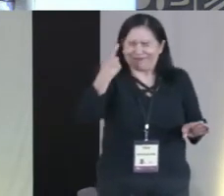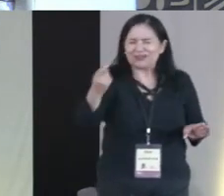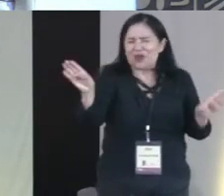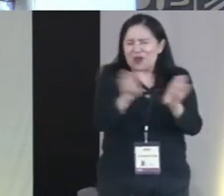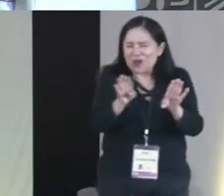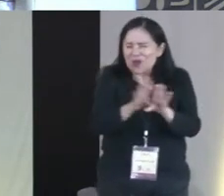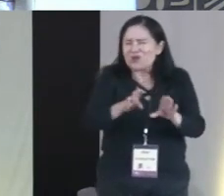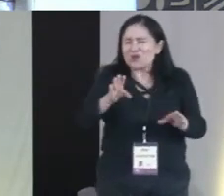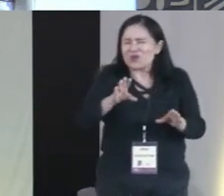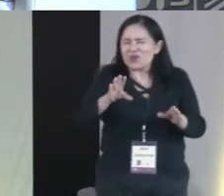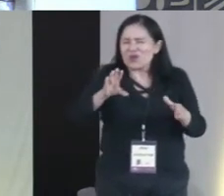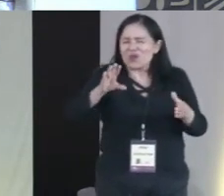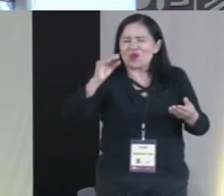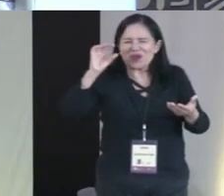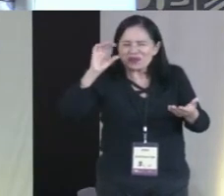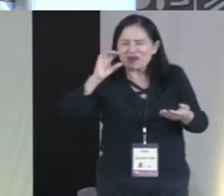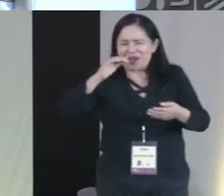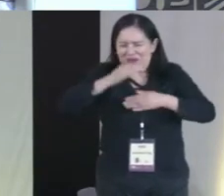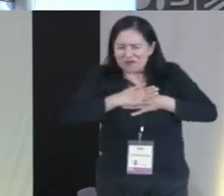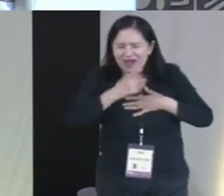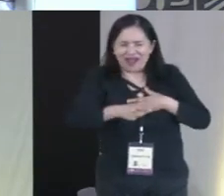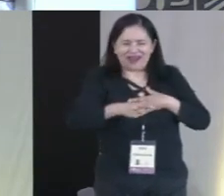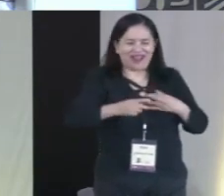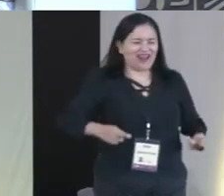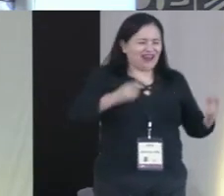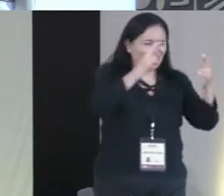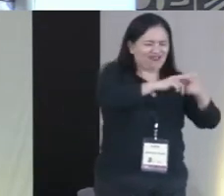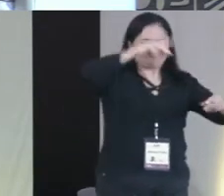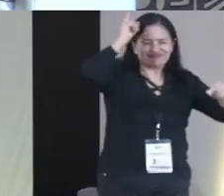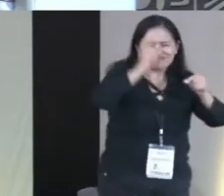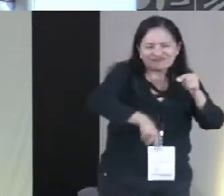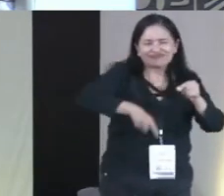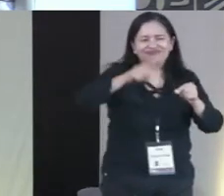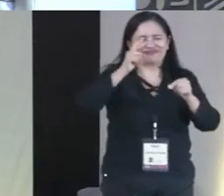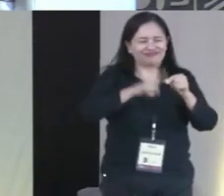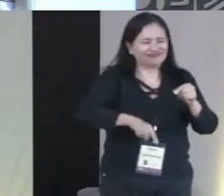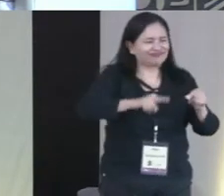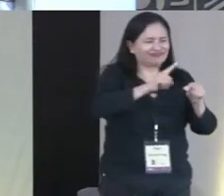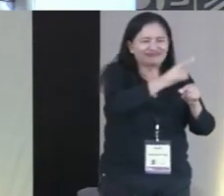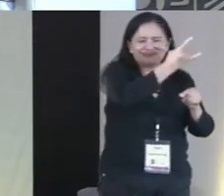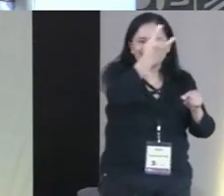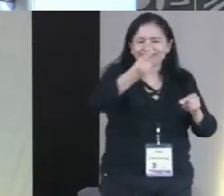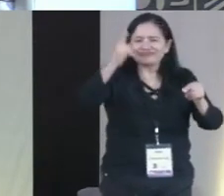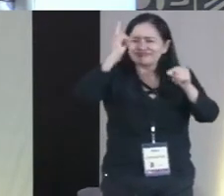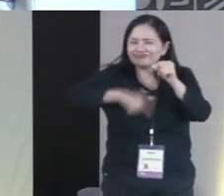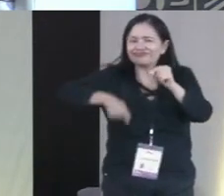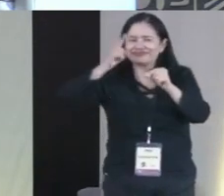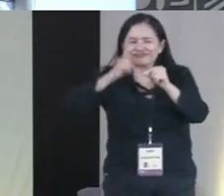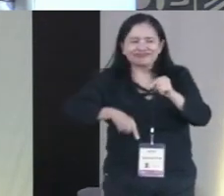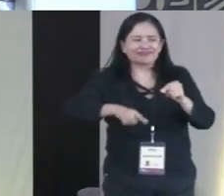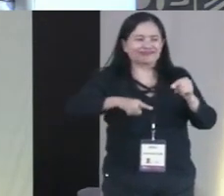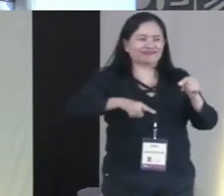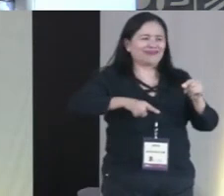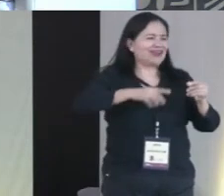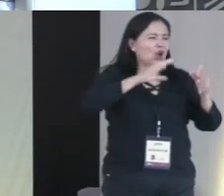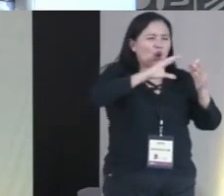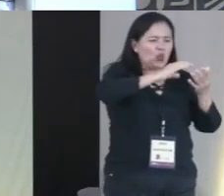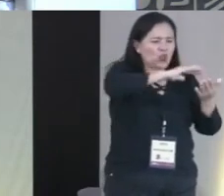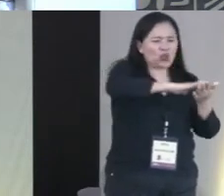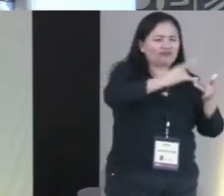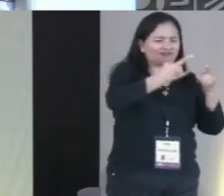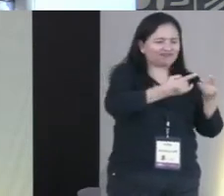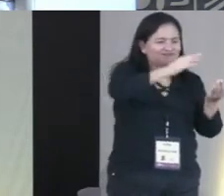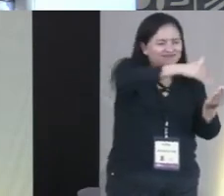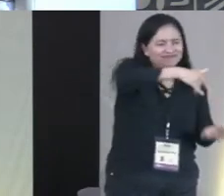O sea, destruyó la religión, acabó con el conocimiento, quemaron decenas o cientos de miles de códices.